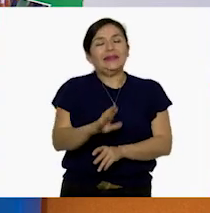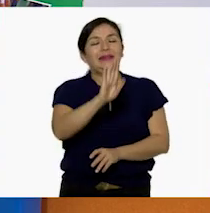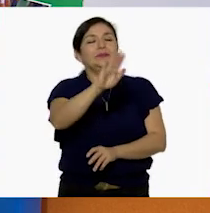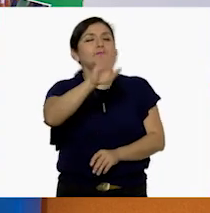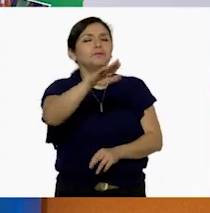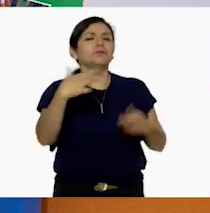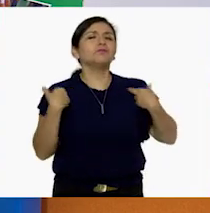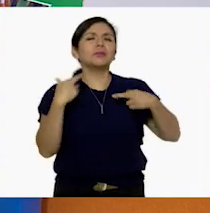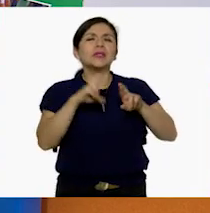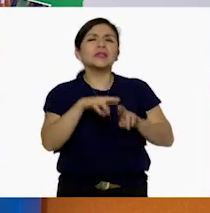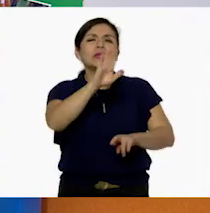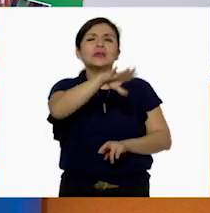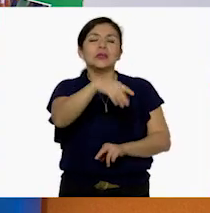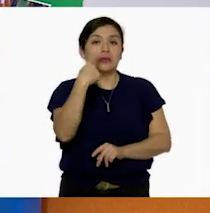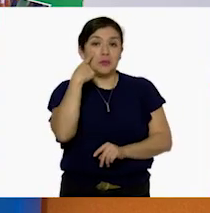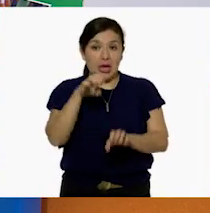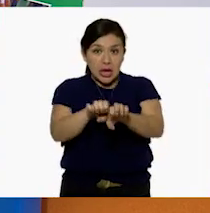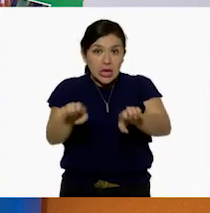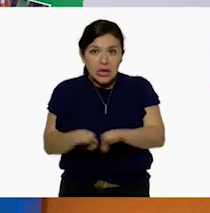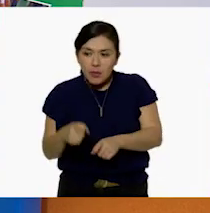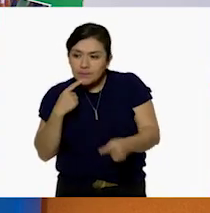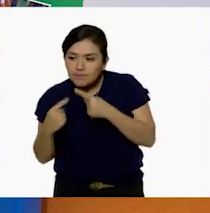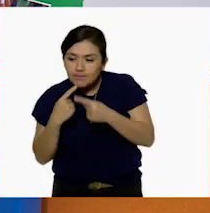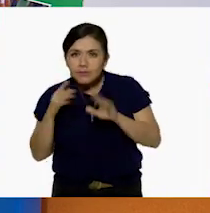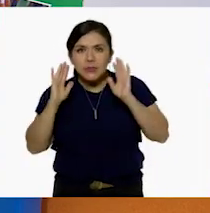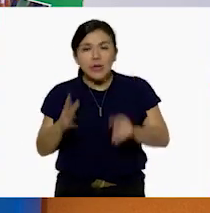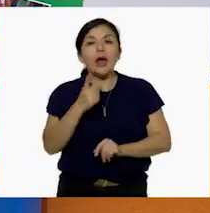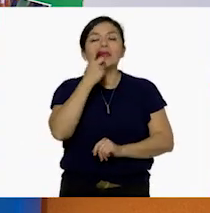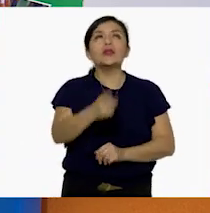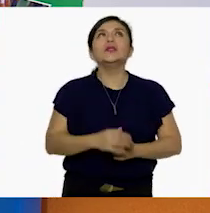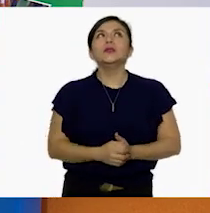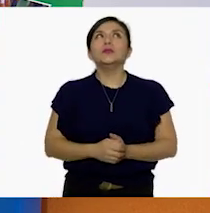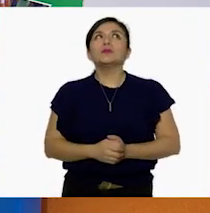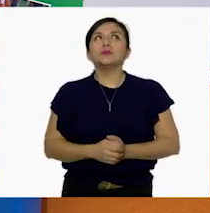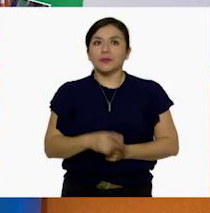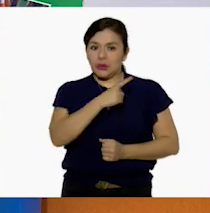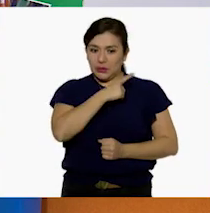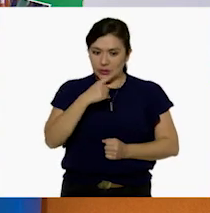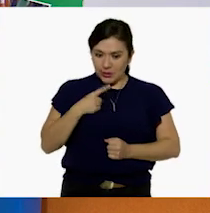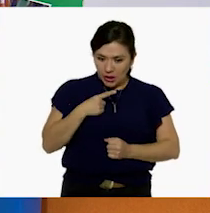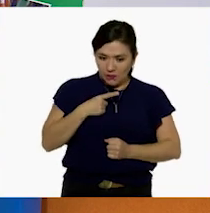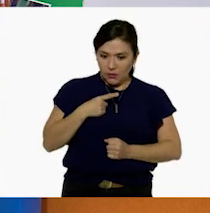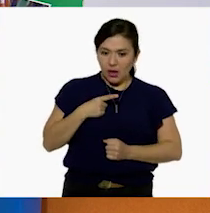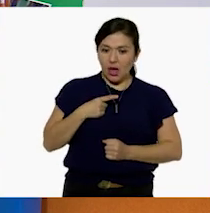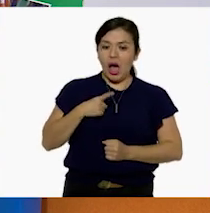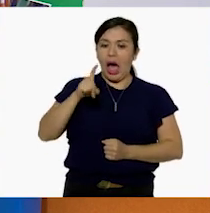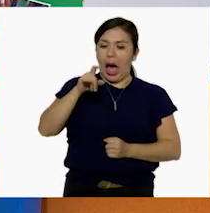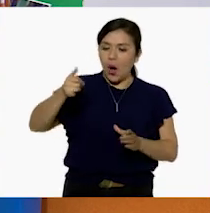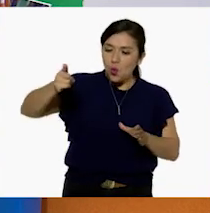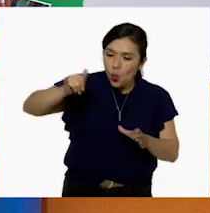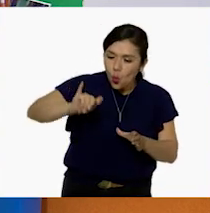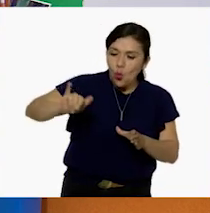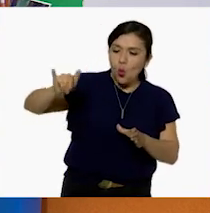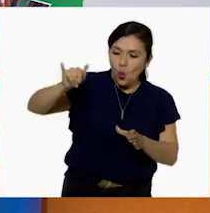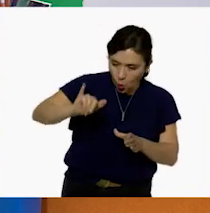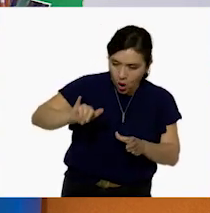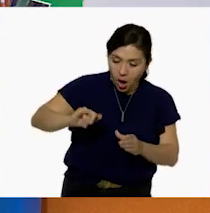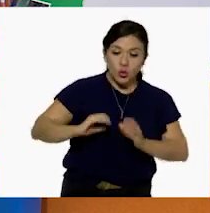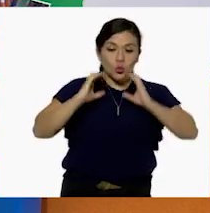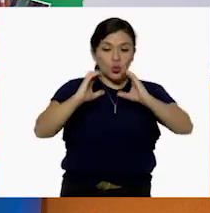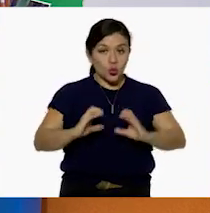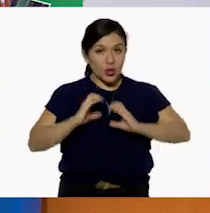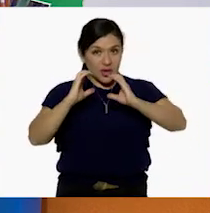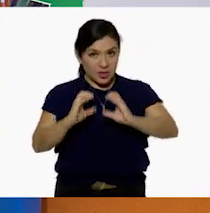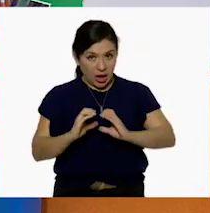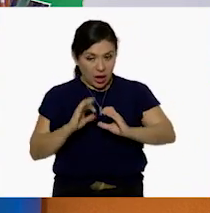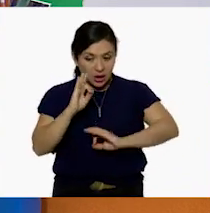Abril, el equipo de segundo grado dice que tenemos que regarlas, tenemos que